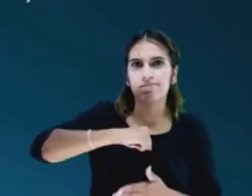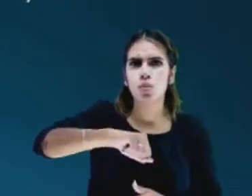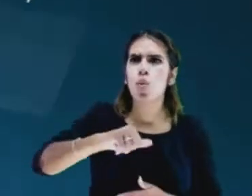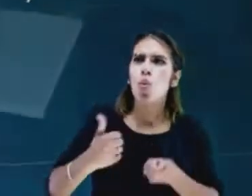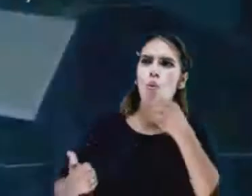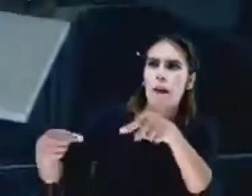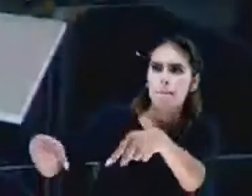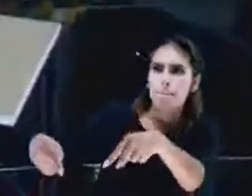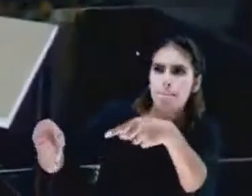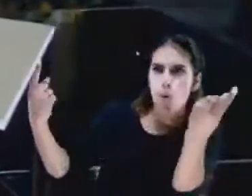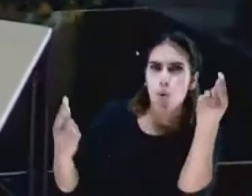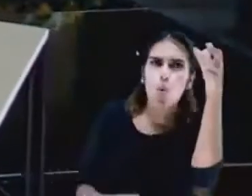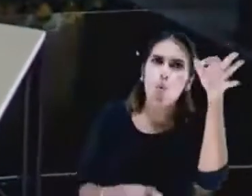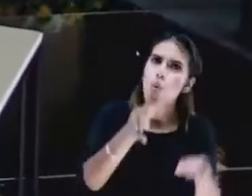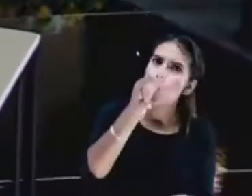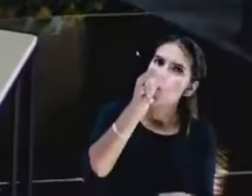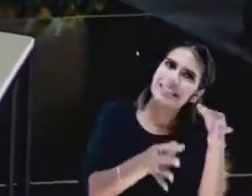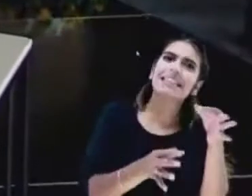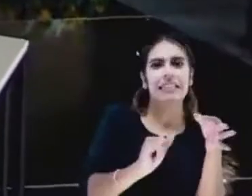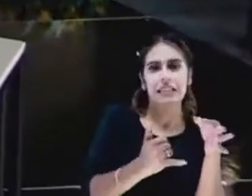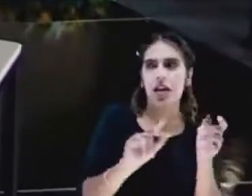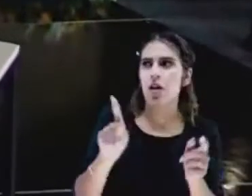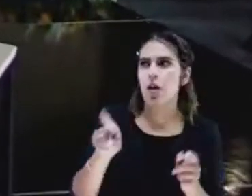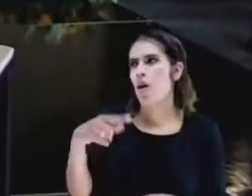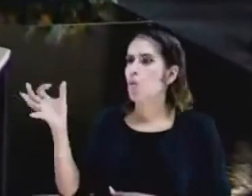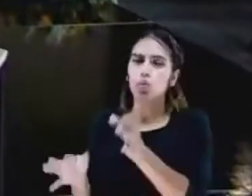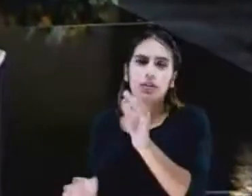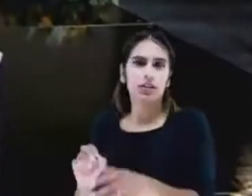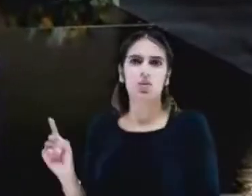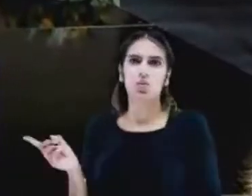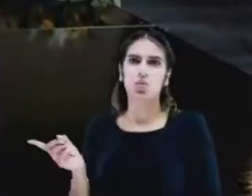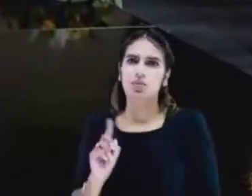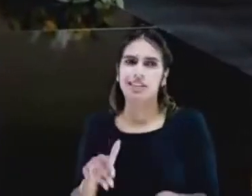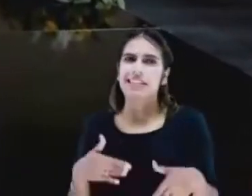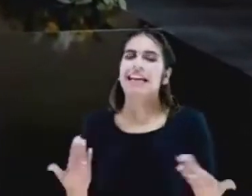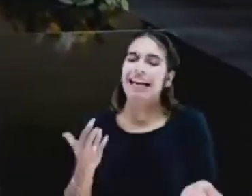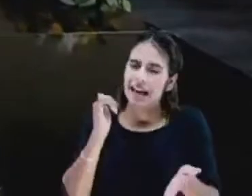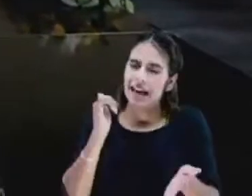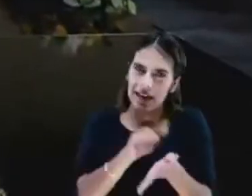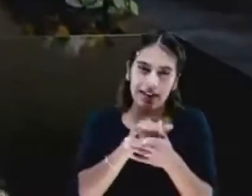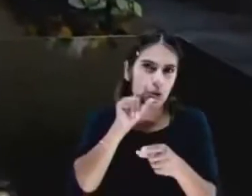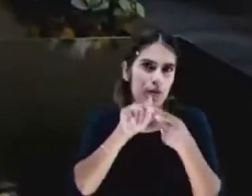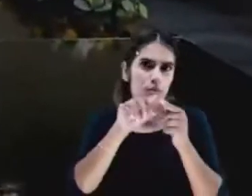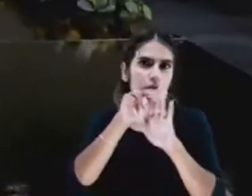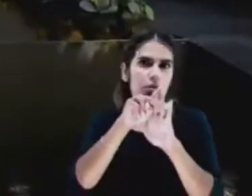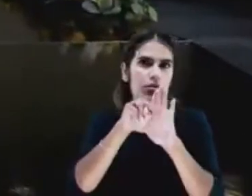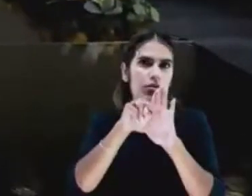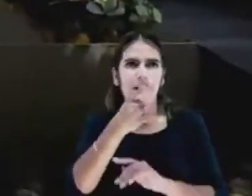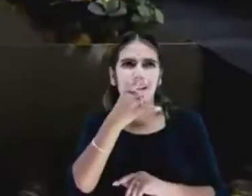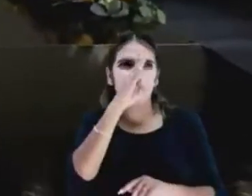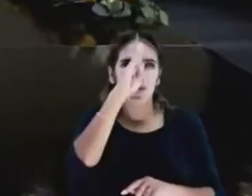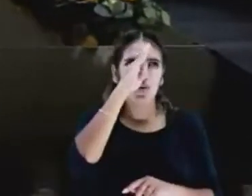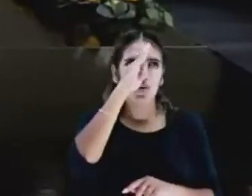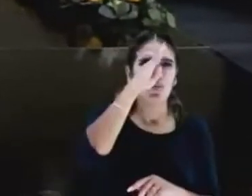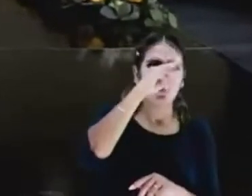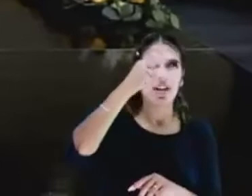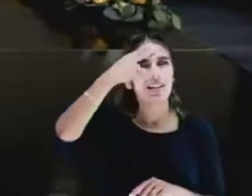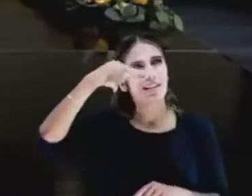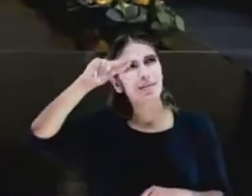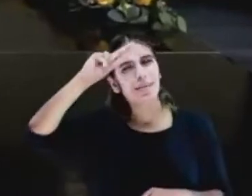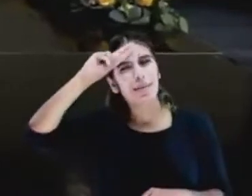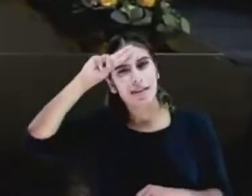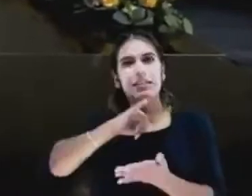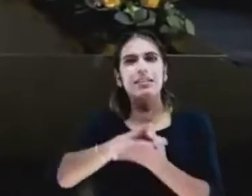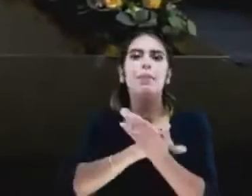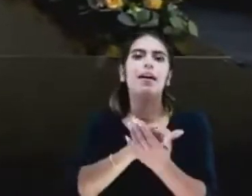no judiciales de la entidad estatales ese es el objetivo la norma y cada vez que tengamos una duda de cómo interpretar la norma vamos a la finalidad